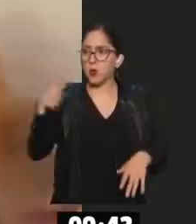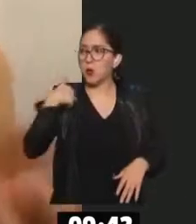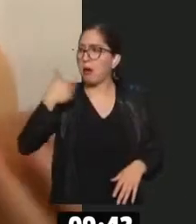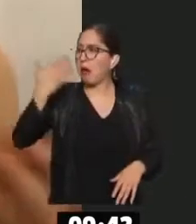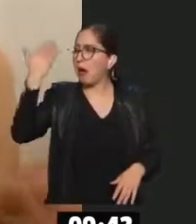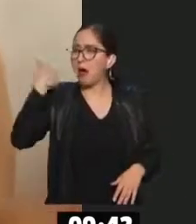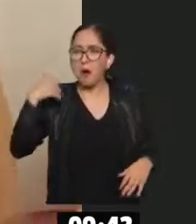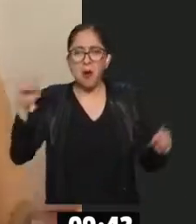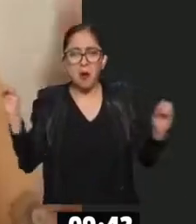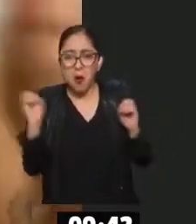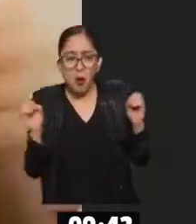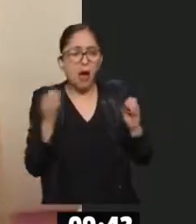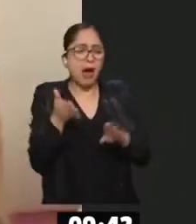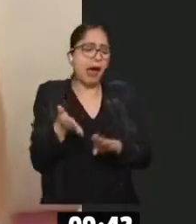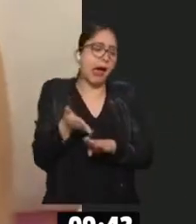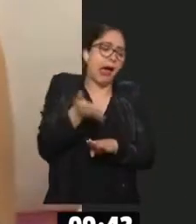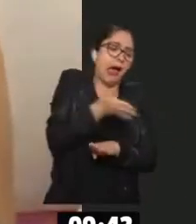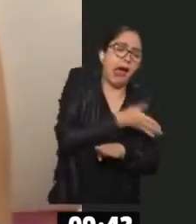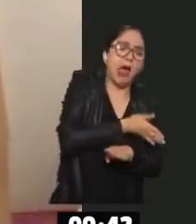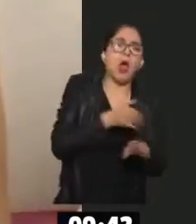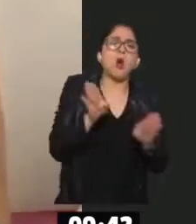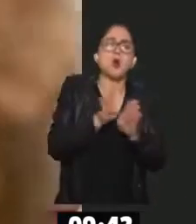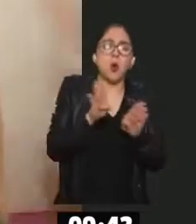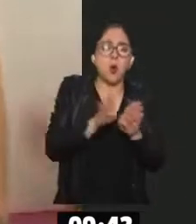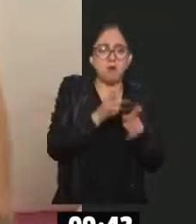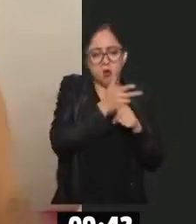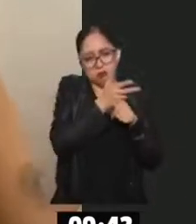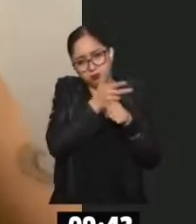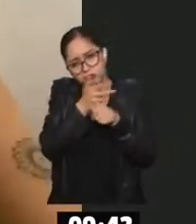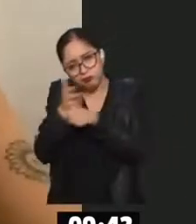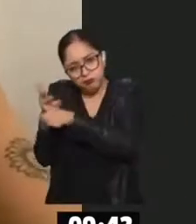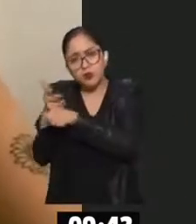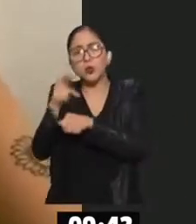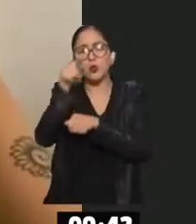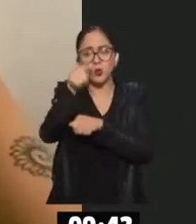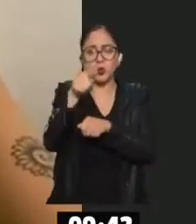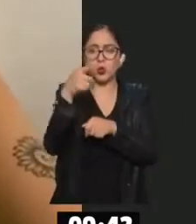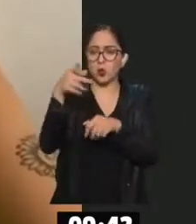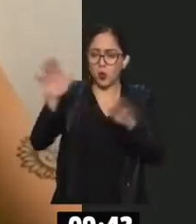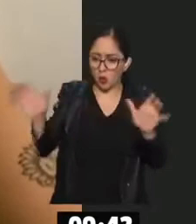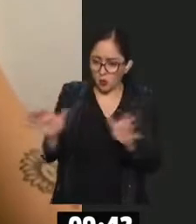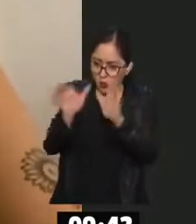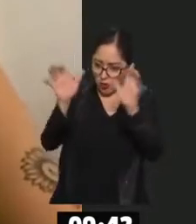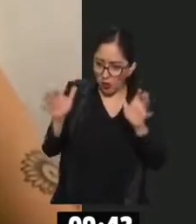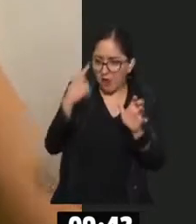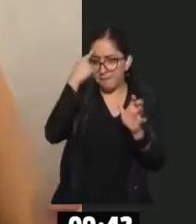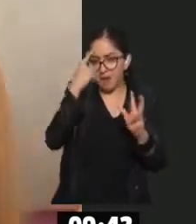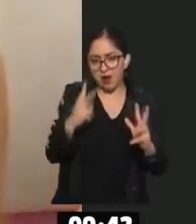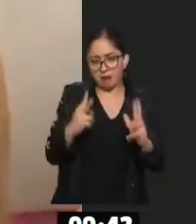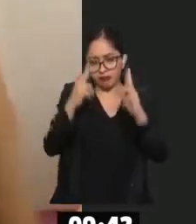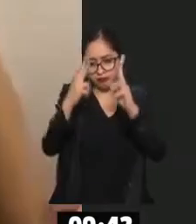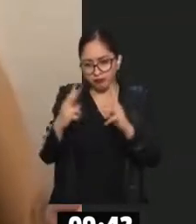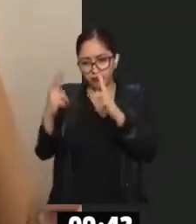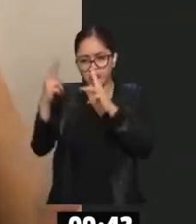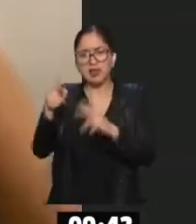desde cómo se graba, los programas que necesitas para editar y esto está en